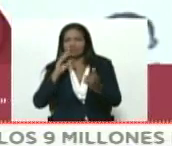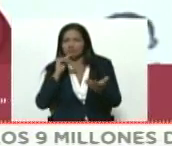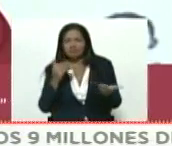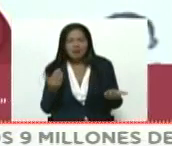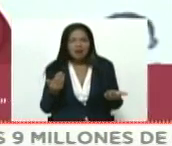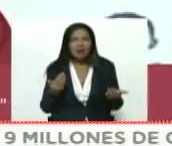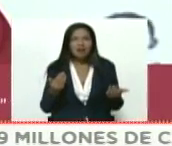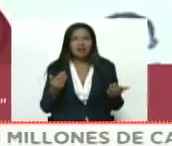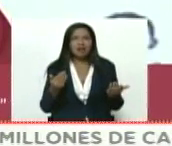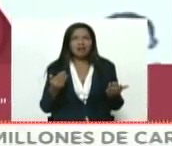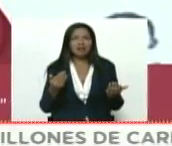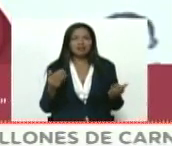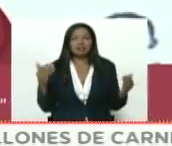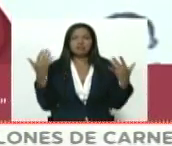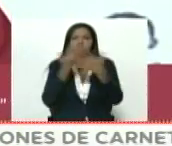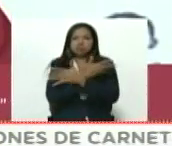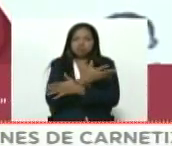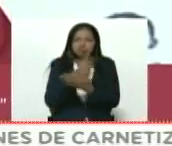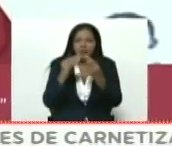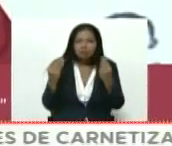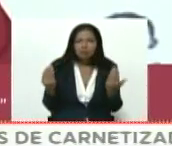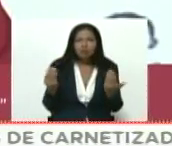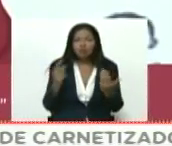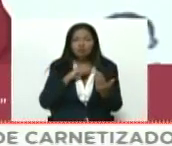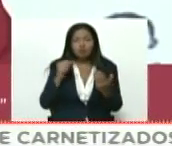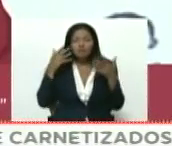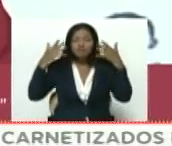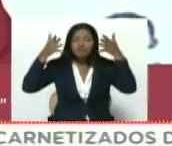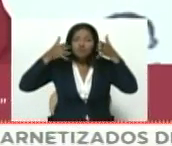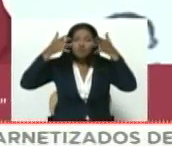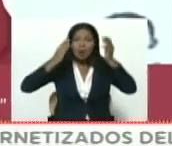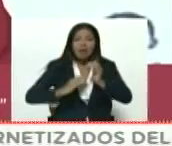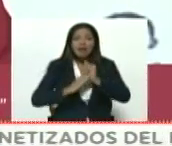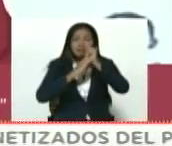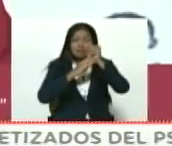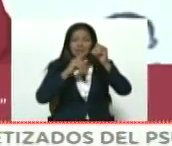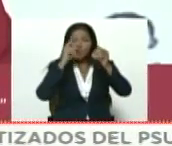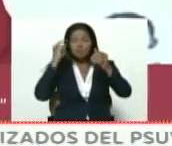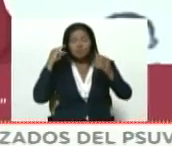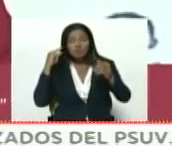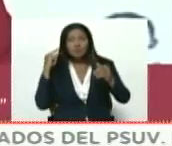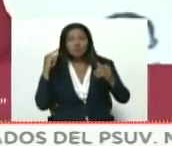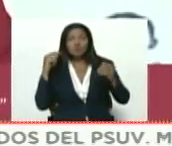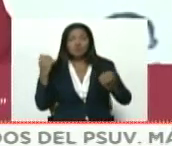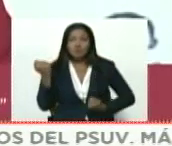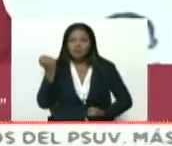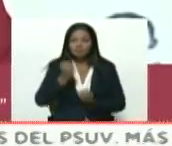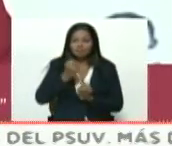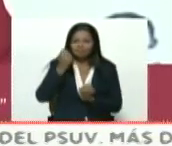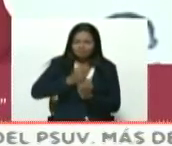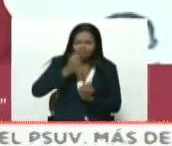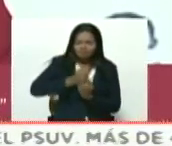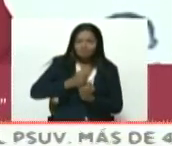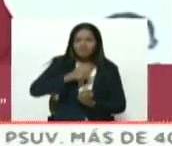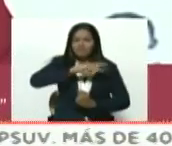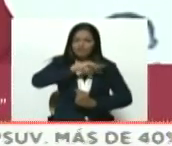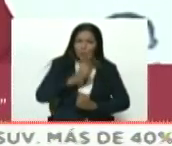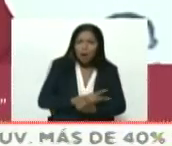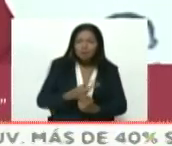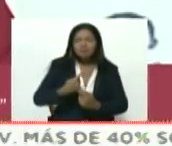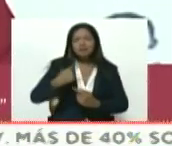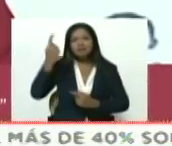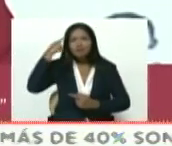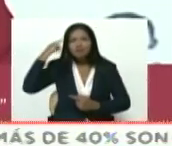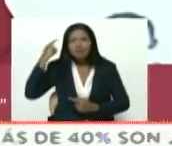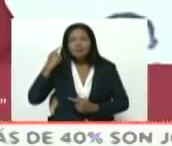que incomunica. Tenemos que formar líderes y lideresas sólidos, pero con un gran